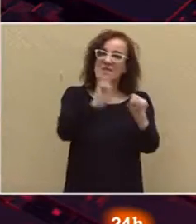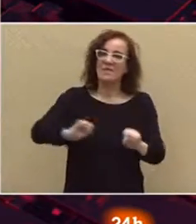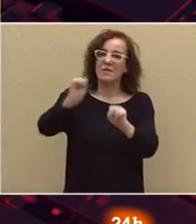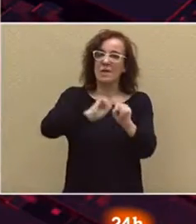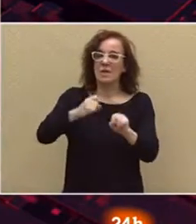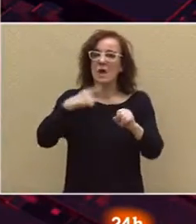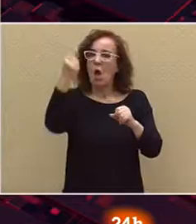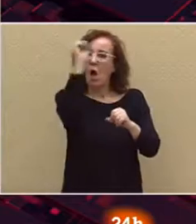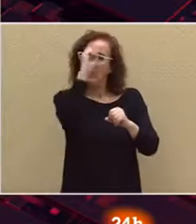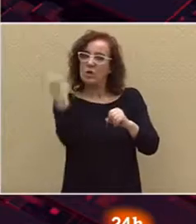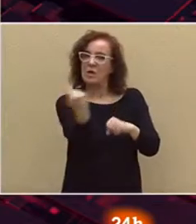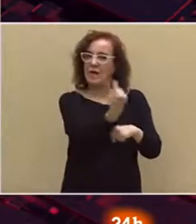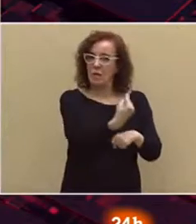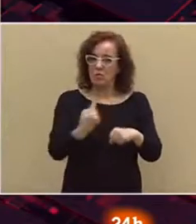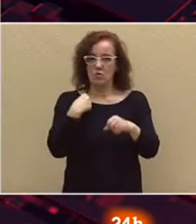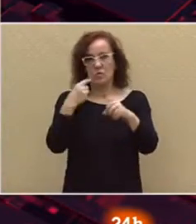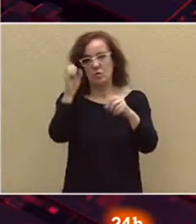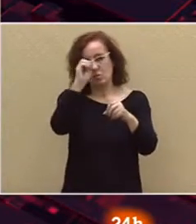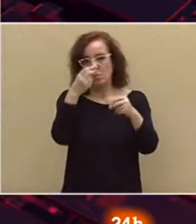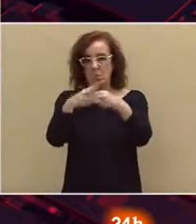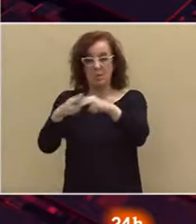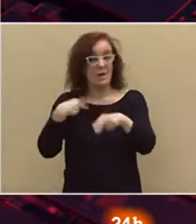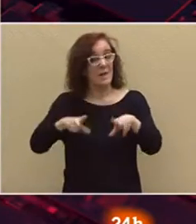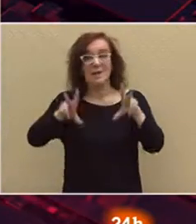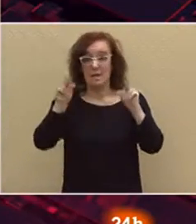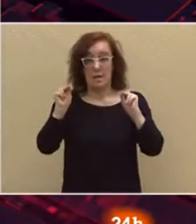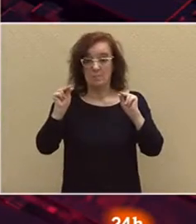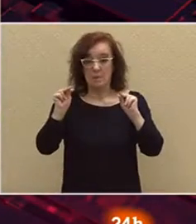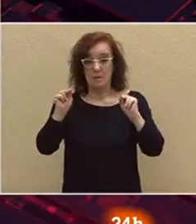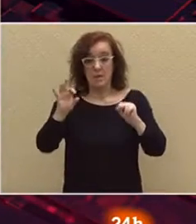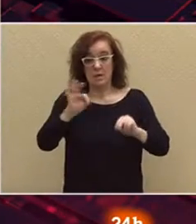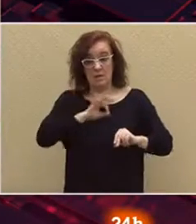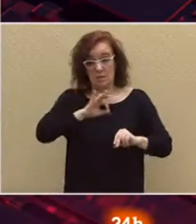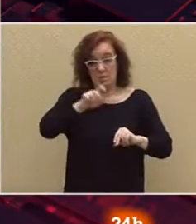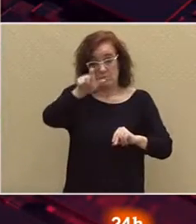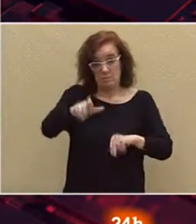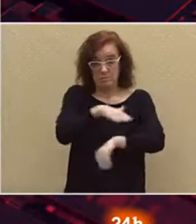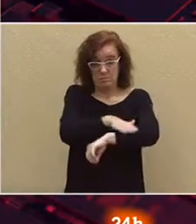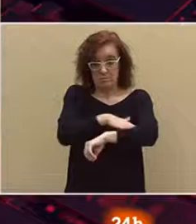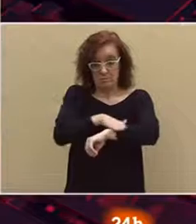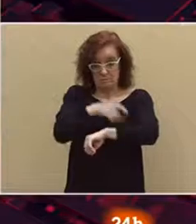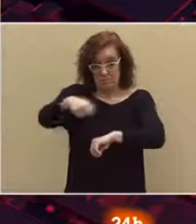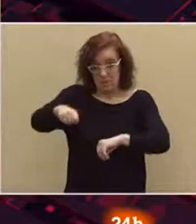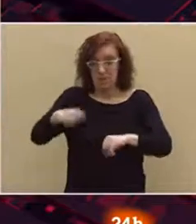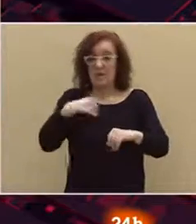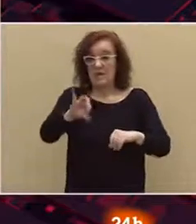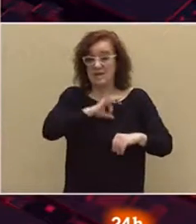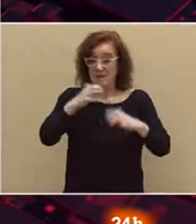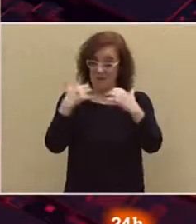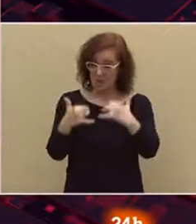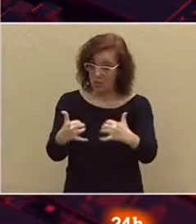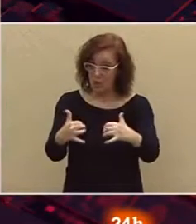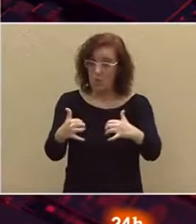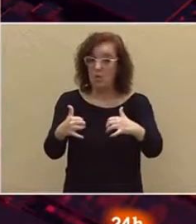y opiniones políticas. Termino ya. Señor presidente del Gobierno, señor presidente del Senado,